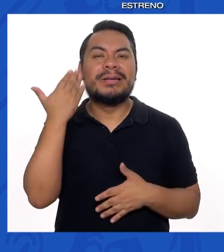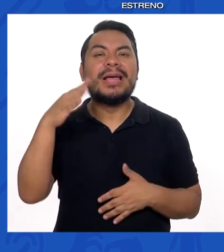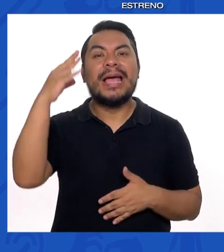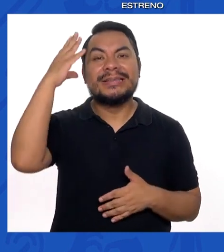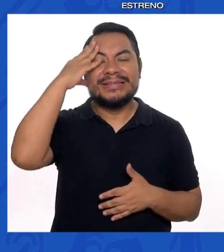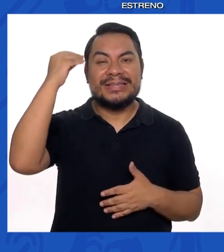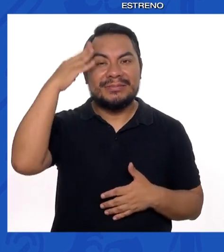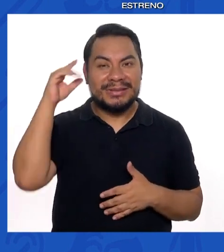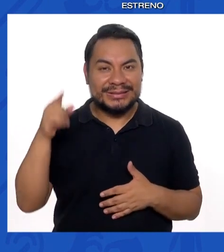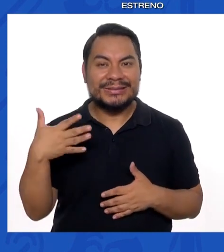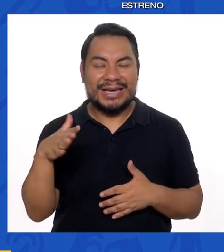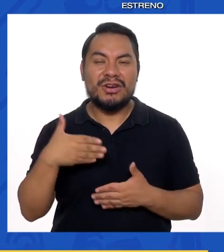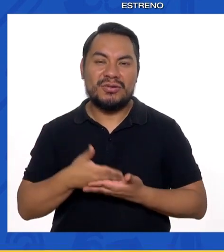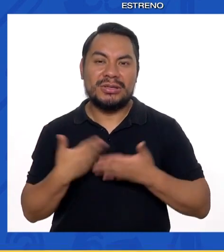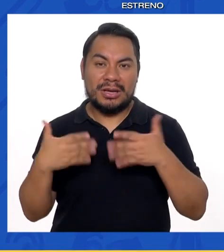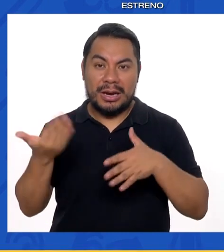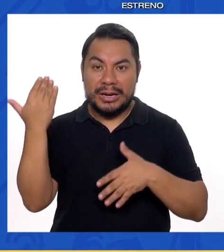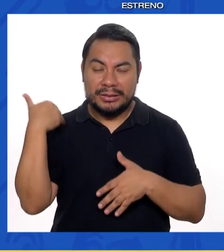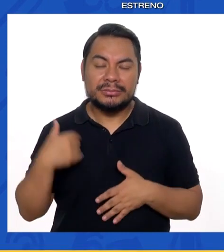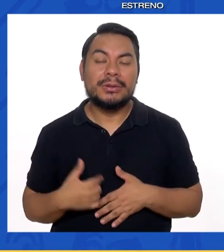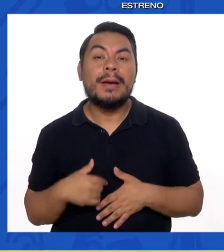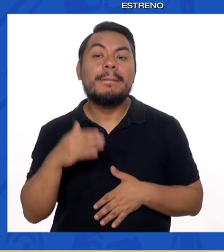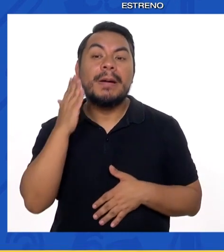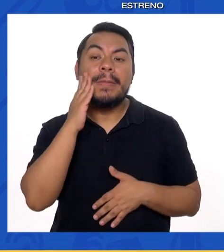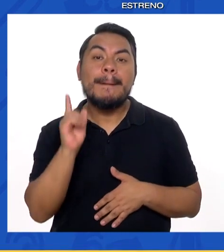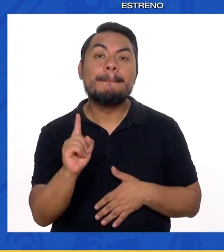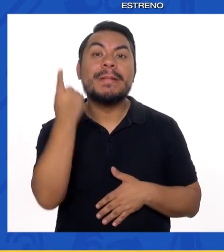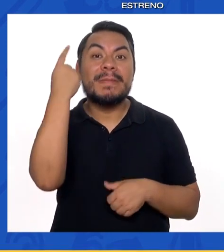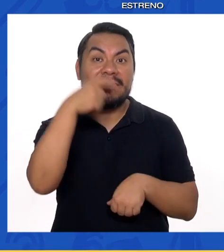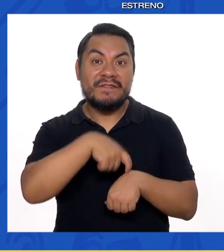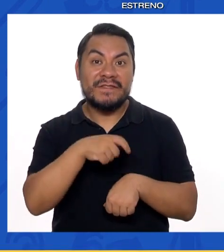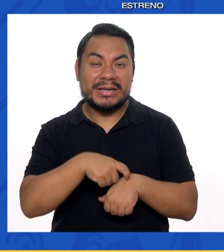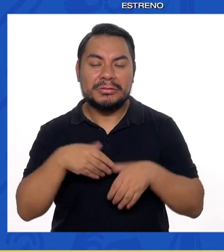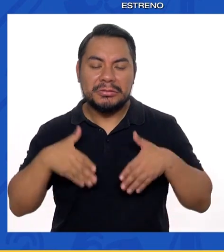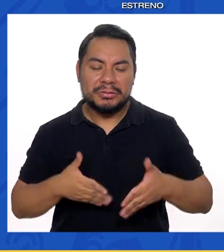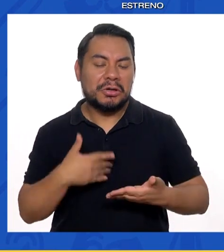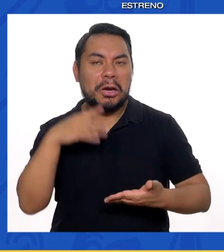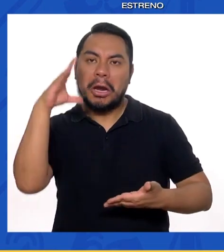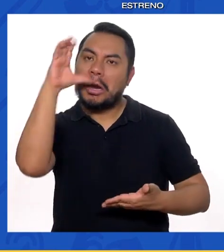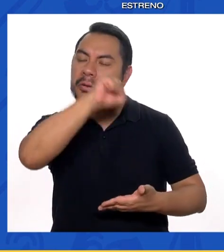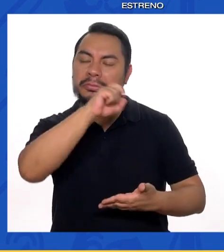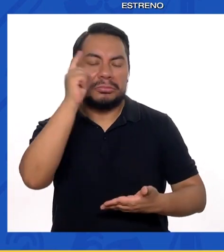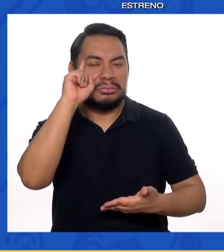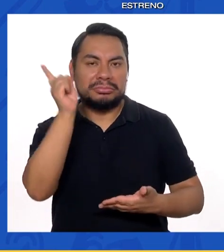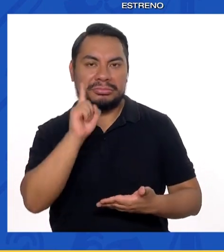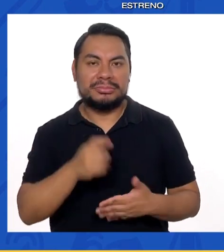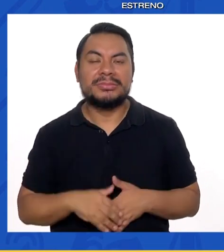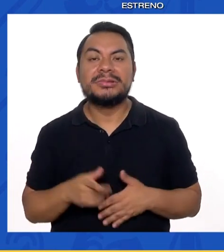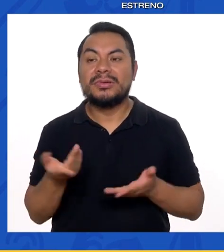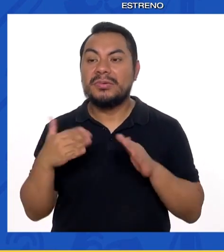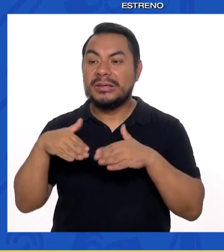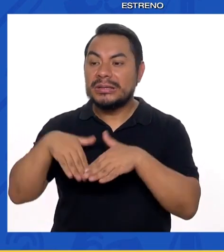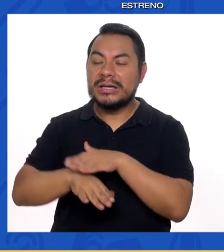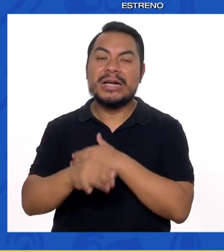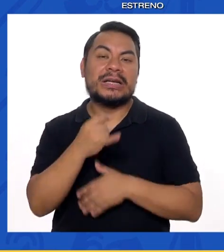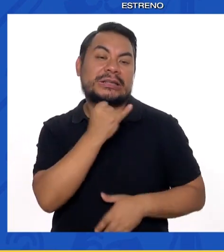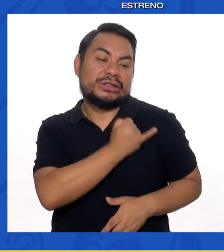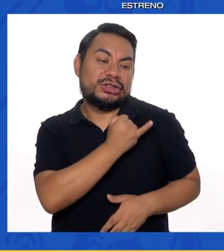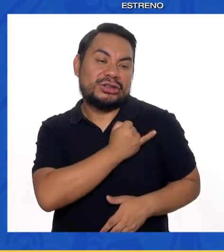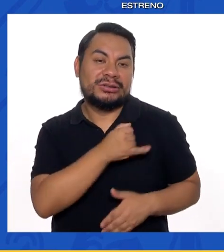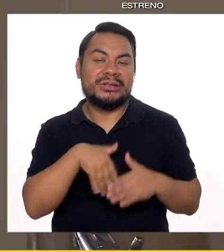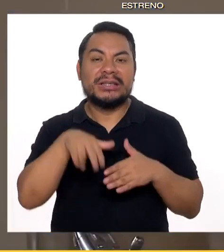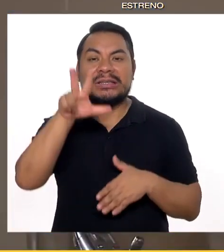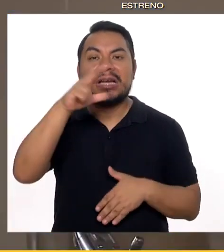ya tienen experiencia, ¿no? Cuando son mamás primerizas, normalmente pueden notarlo ya cuando el niño ingresa al nido, a los